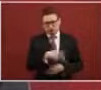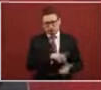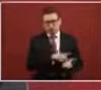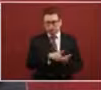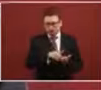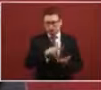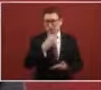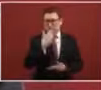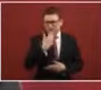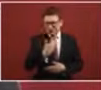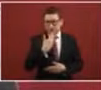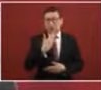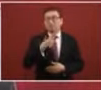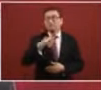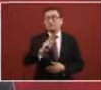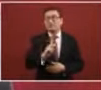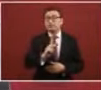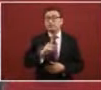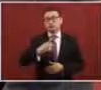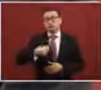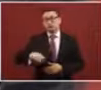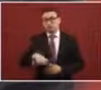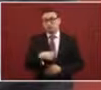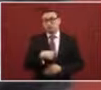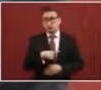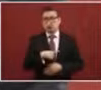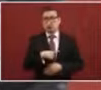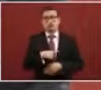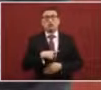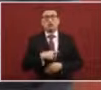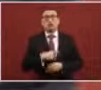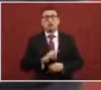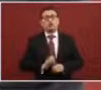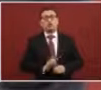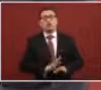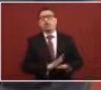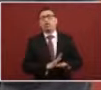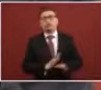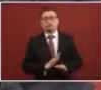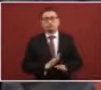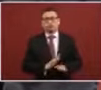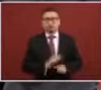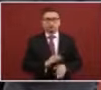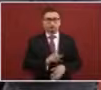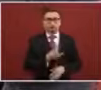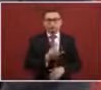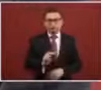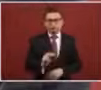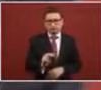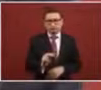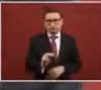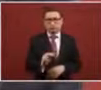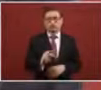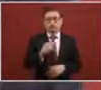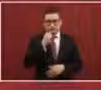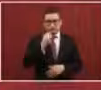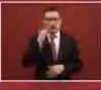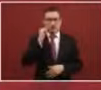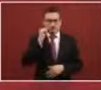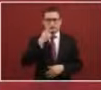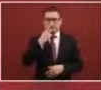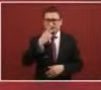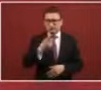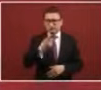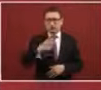nosotros no vamos a ceder. Y lo dije ayer y lo repito